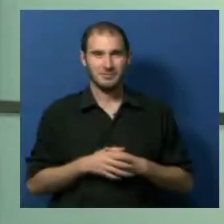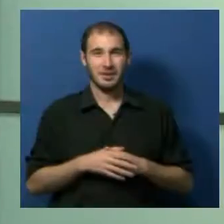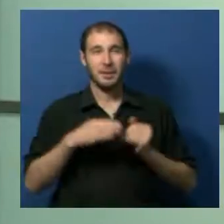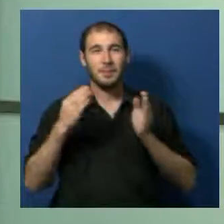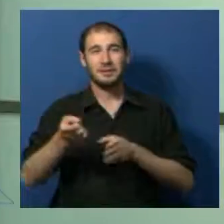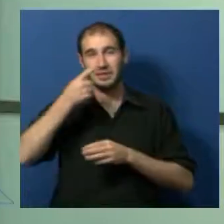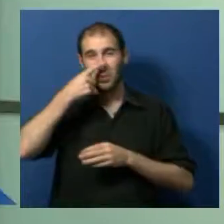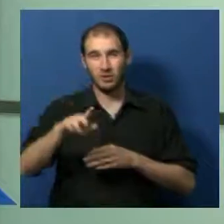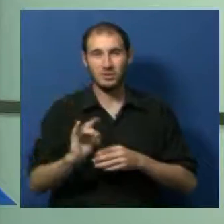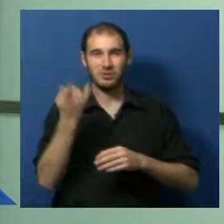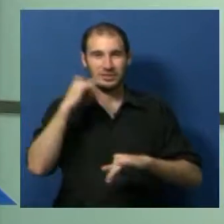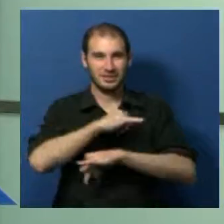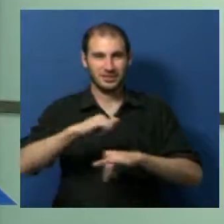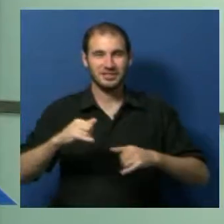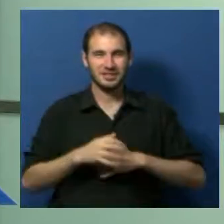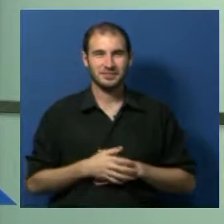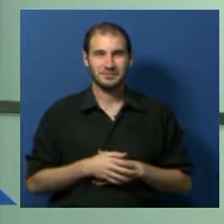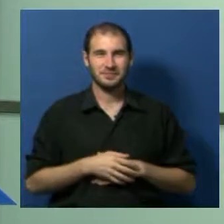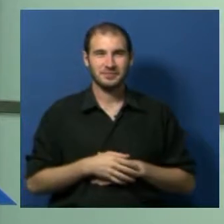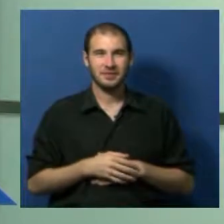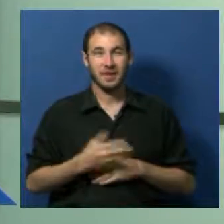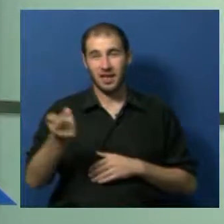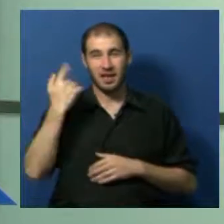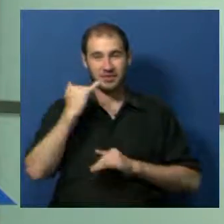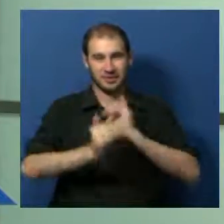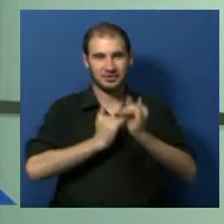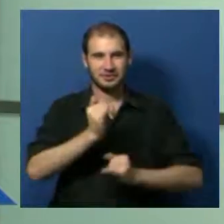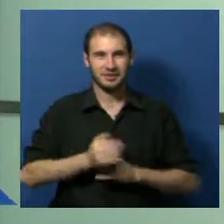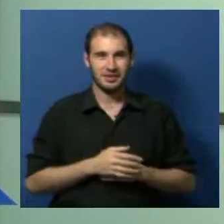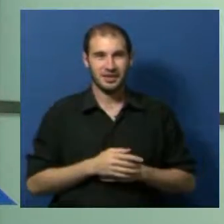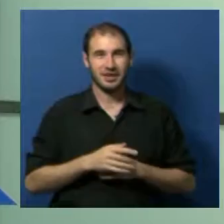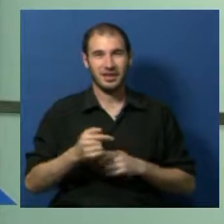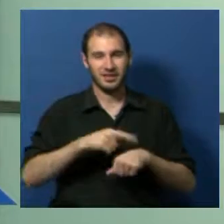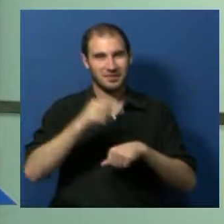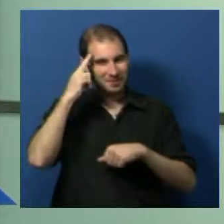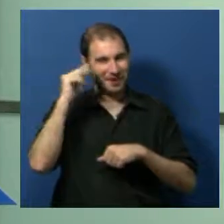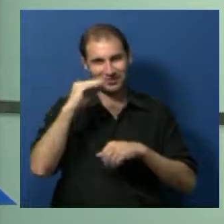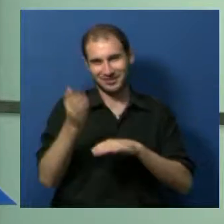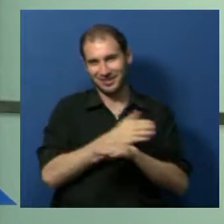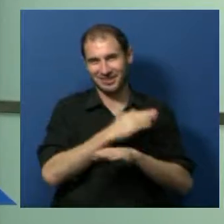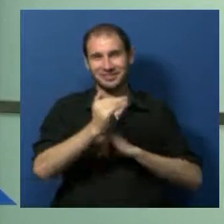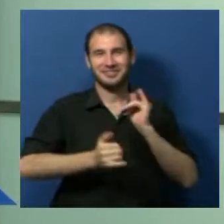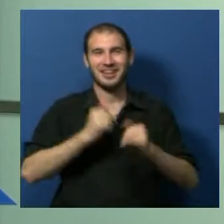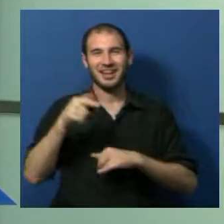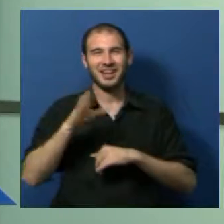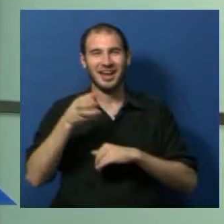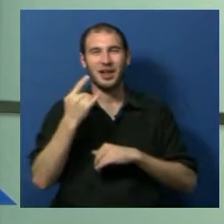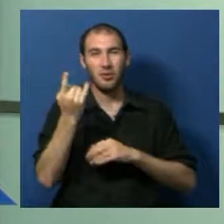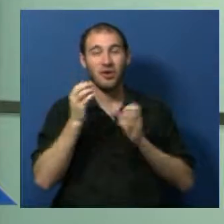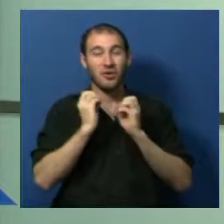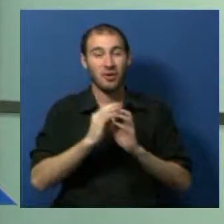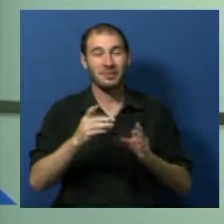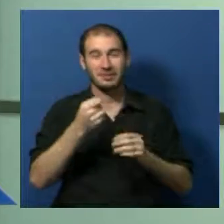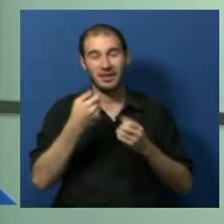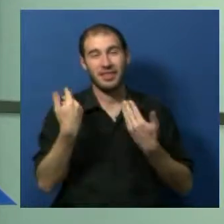Último bloque en Unidiversidad Noticias. Lo anunciaba al principio, allá por las 9 de la noche, aquí en Señalú, cuando arrancábamos